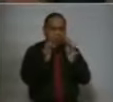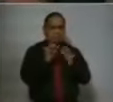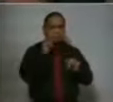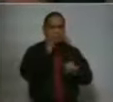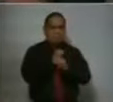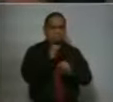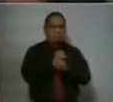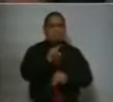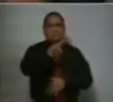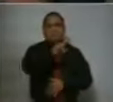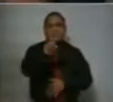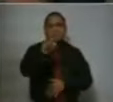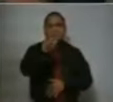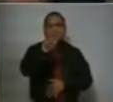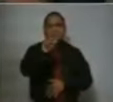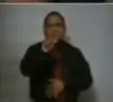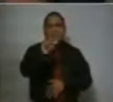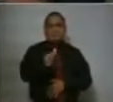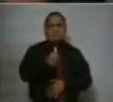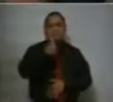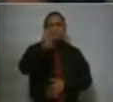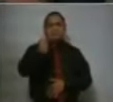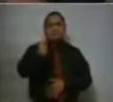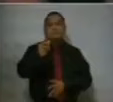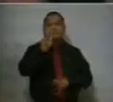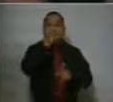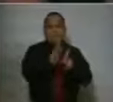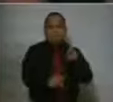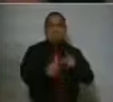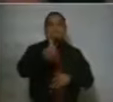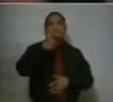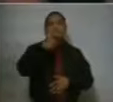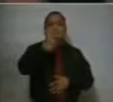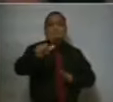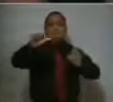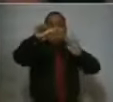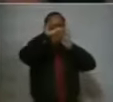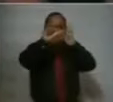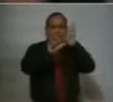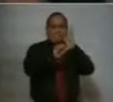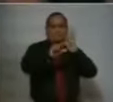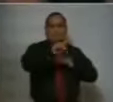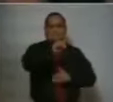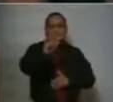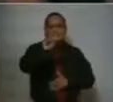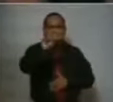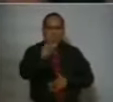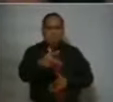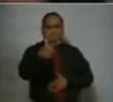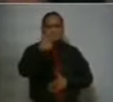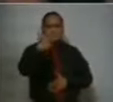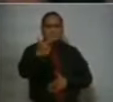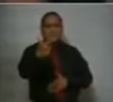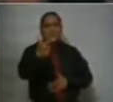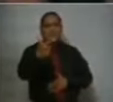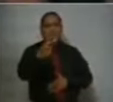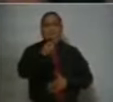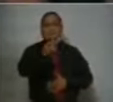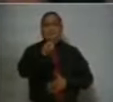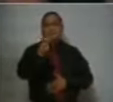tiene el 167 fracción sexta del Código Penal Federal, el artículo 177 y el 211